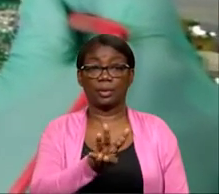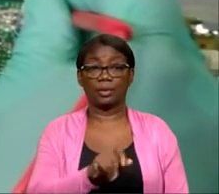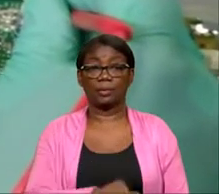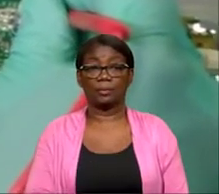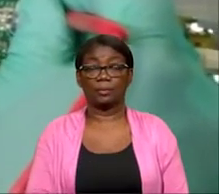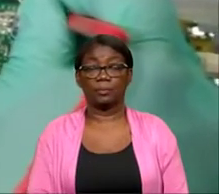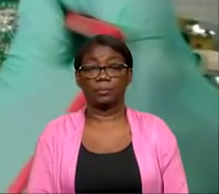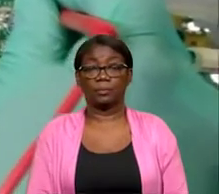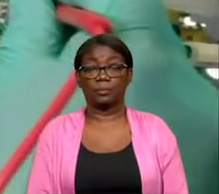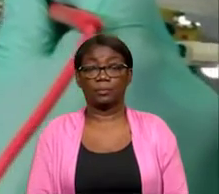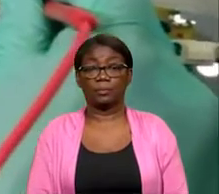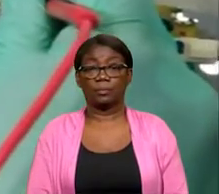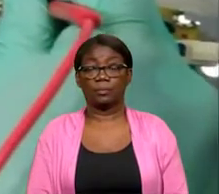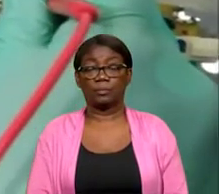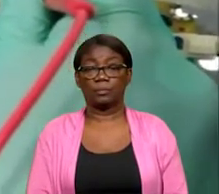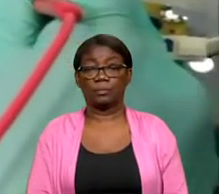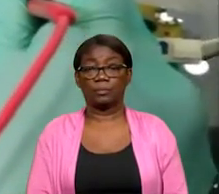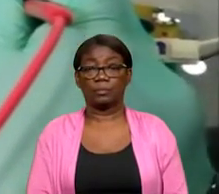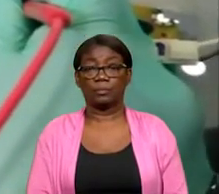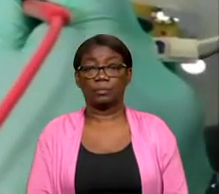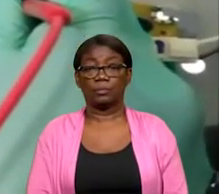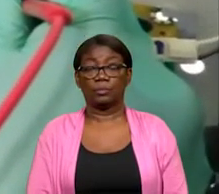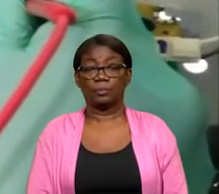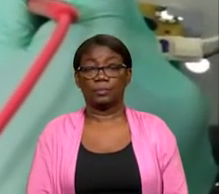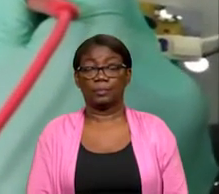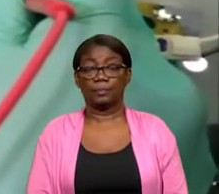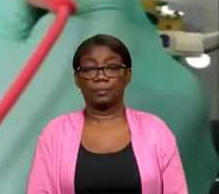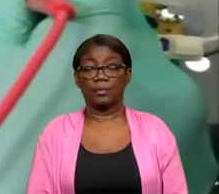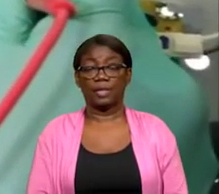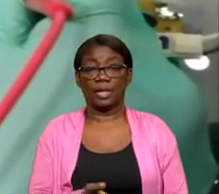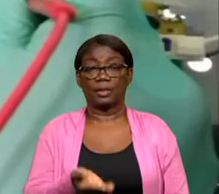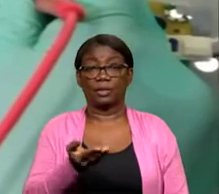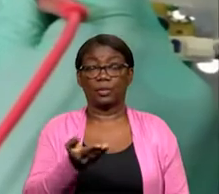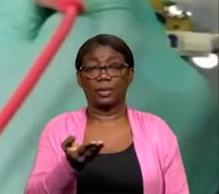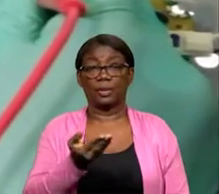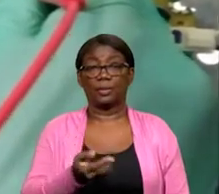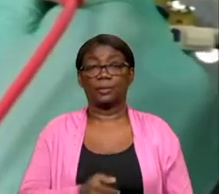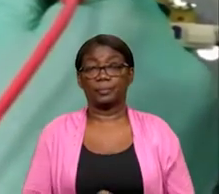63.4 voltios en la salida de los LED.